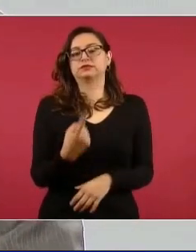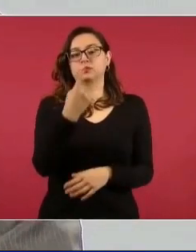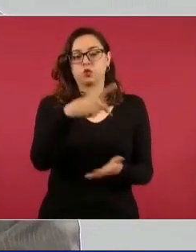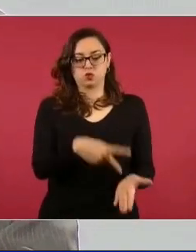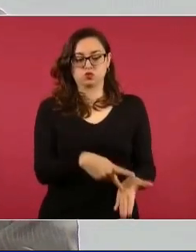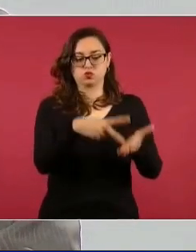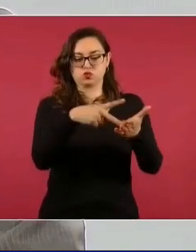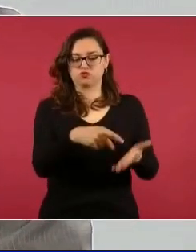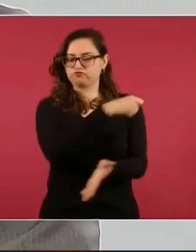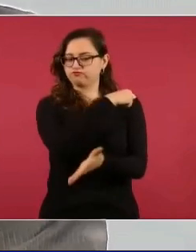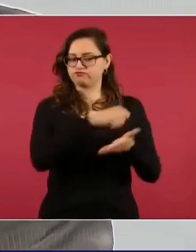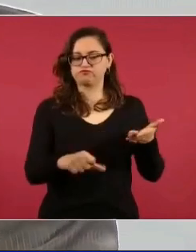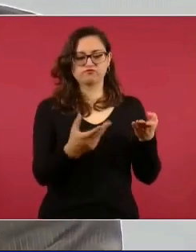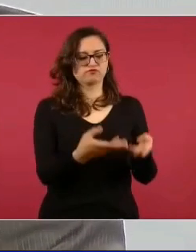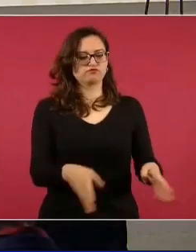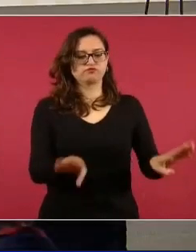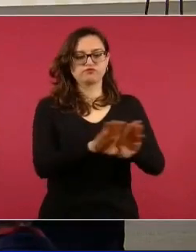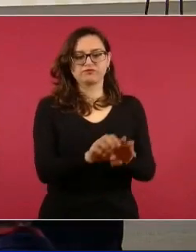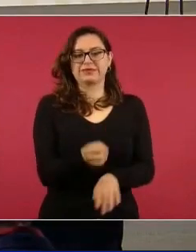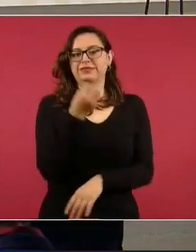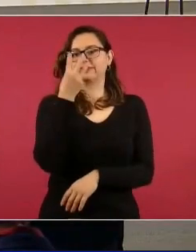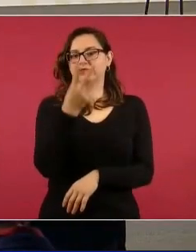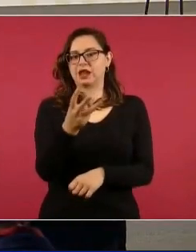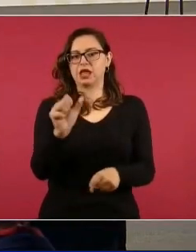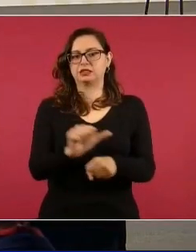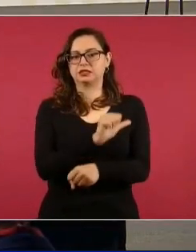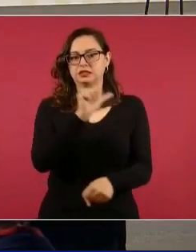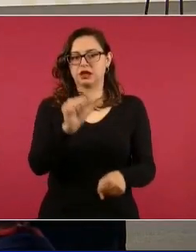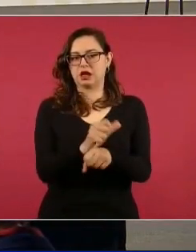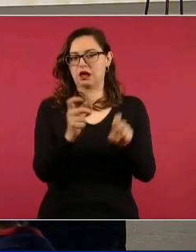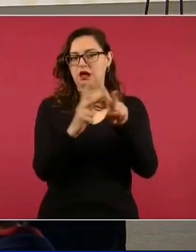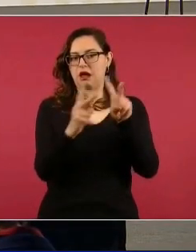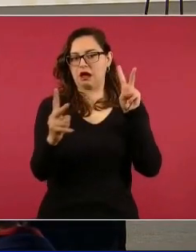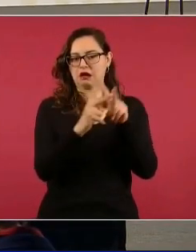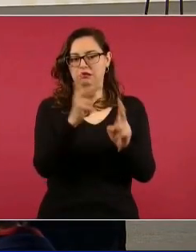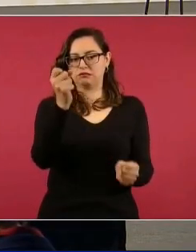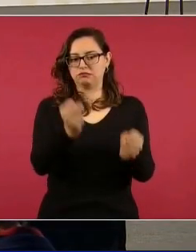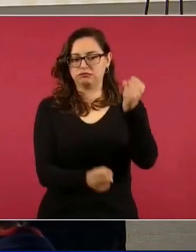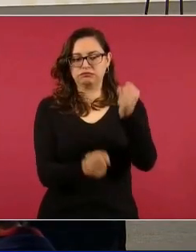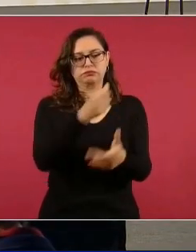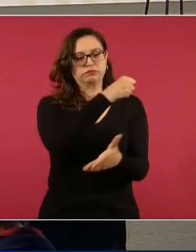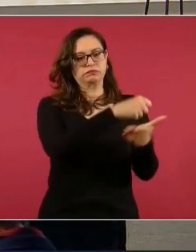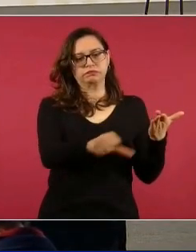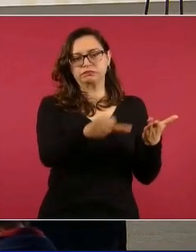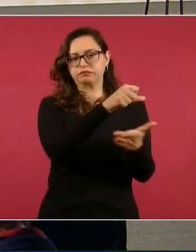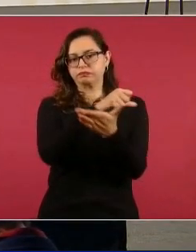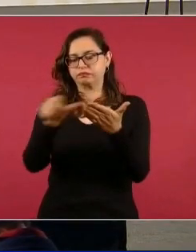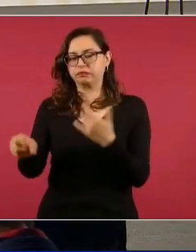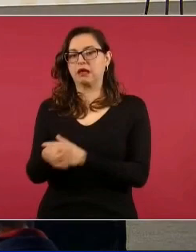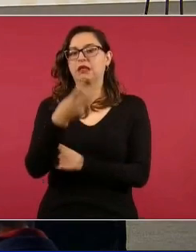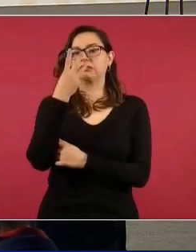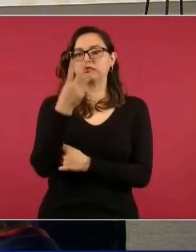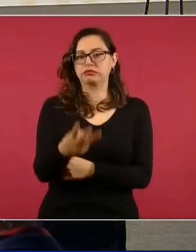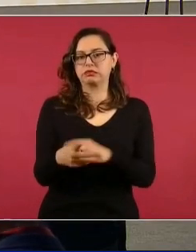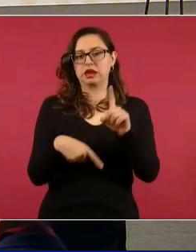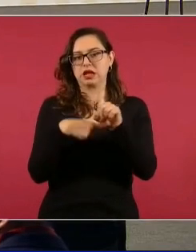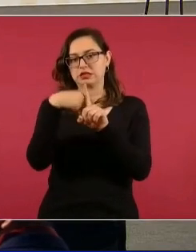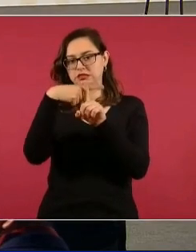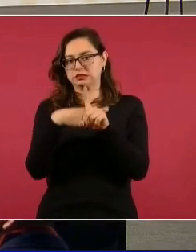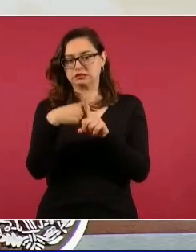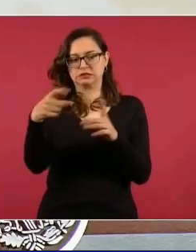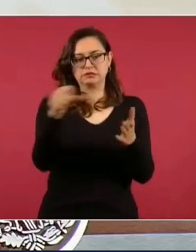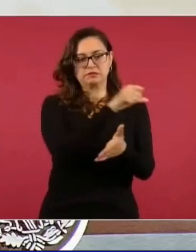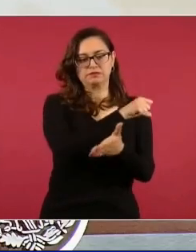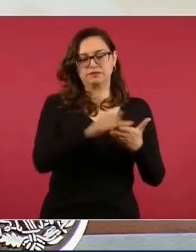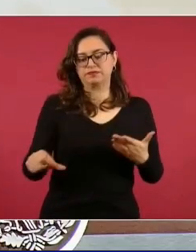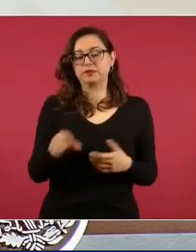báscula, inmovilizamos 3 vehículos y 3 instrumentos de medición, 3% de los cilindros en mal